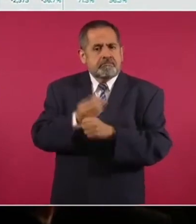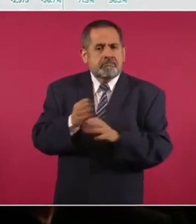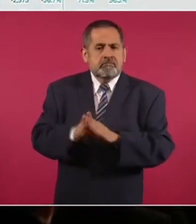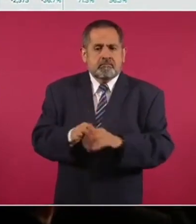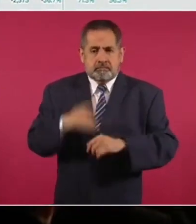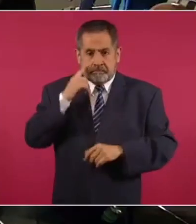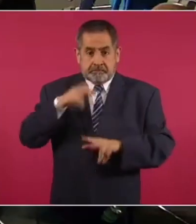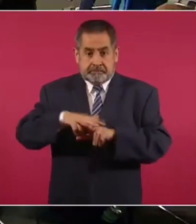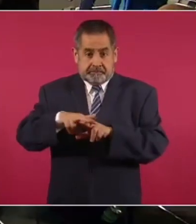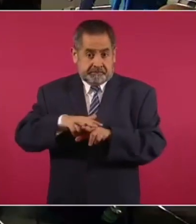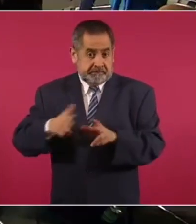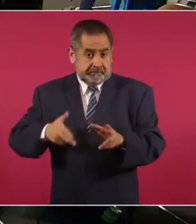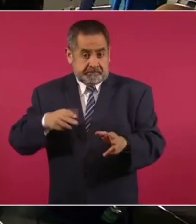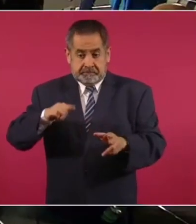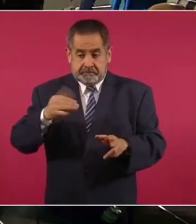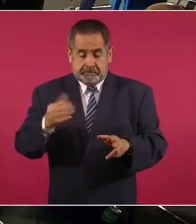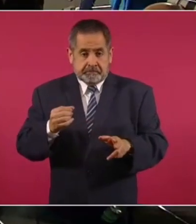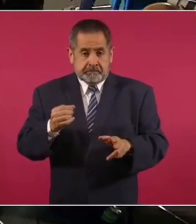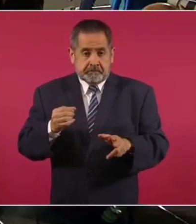Tren Maya,